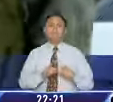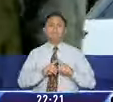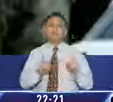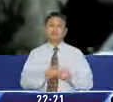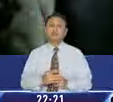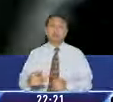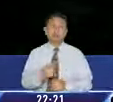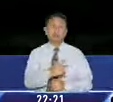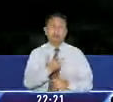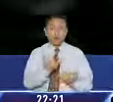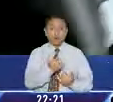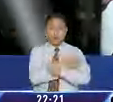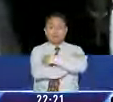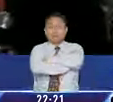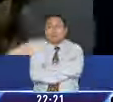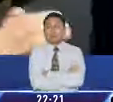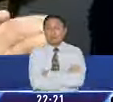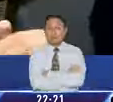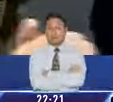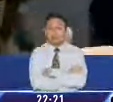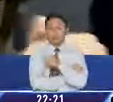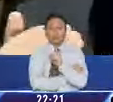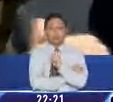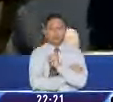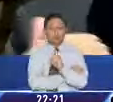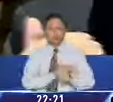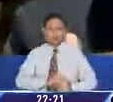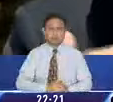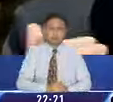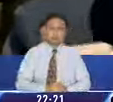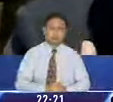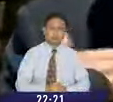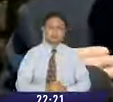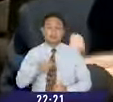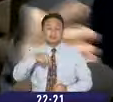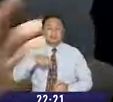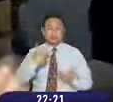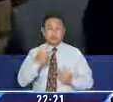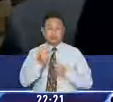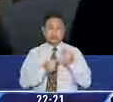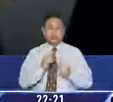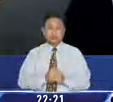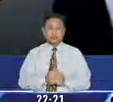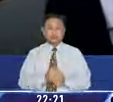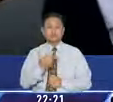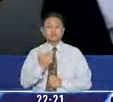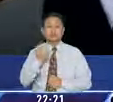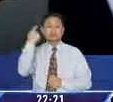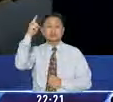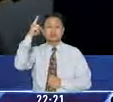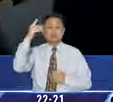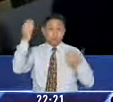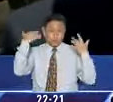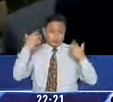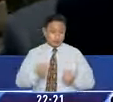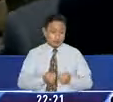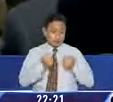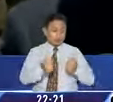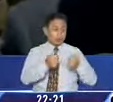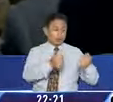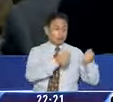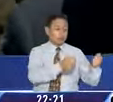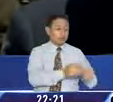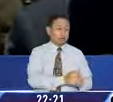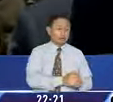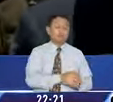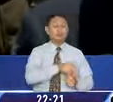se quedarán cruzados de brazos. Pero hay cosas que ya se los van entregando, por ejemplo, los 13 millones de Guayaquil. Ya los